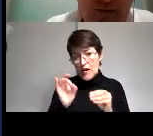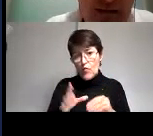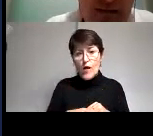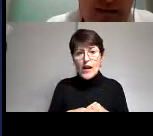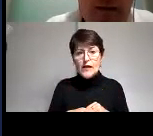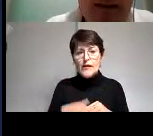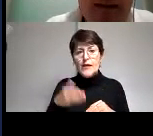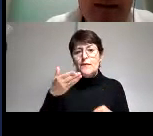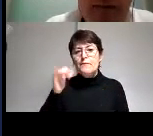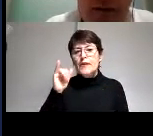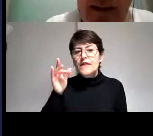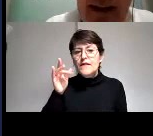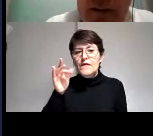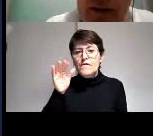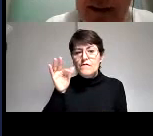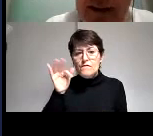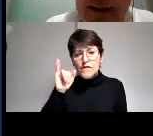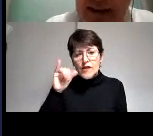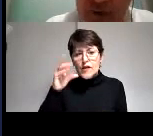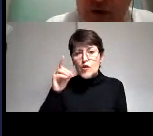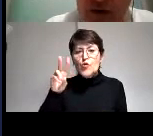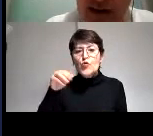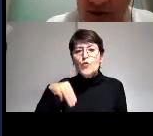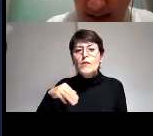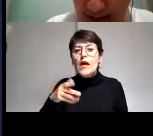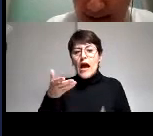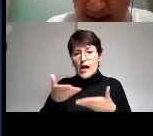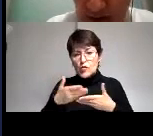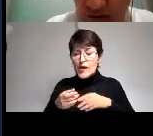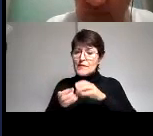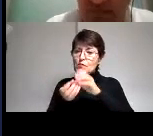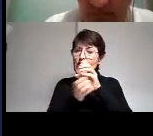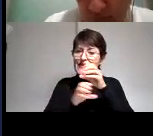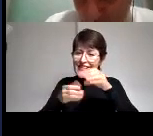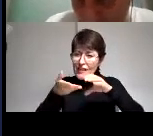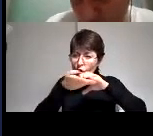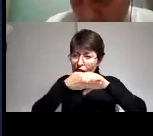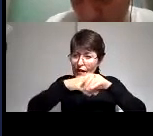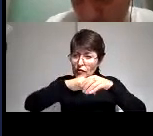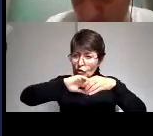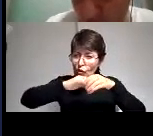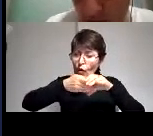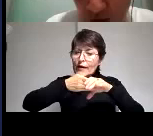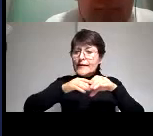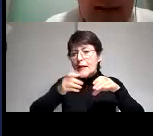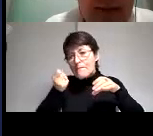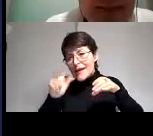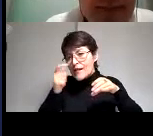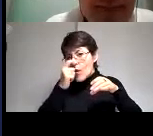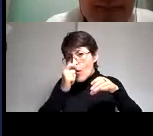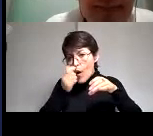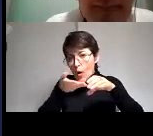en la subespecie bifidum, favorece la renovación de la capa de moco que protege el intestino, por lo tanto, efecto prebiótico